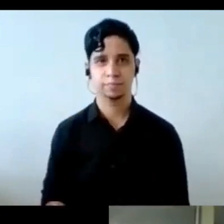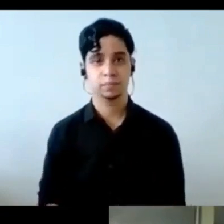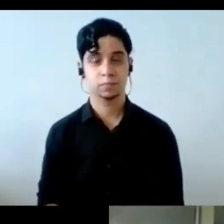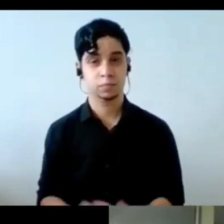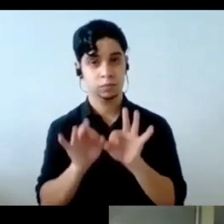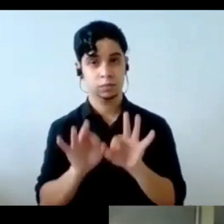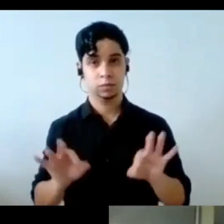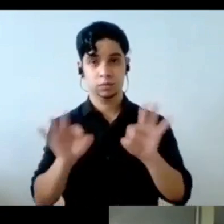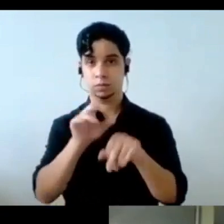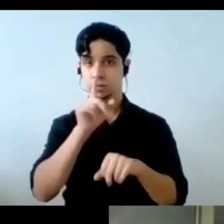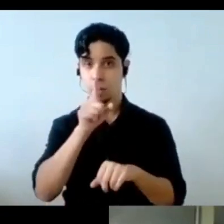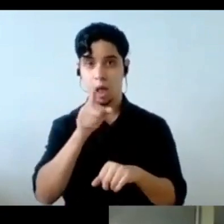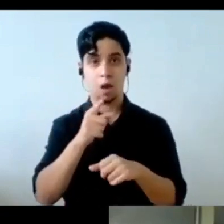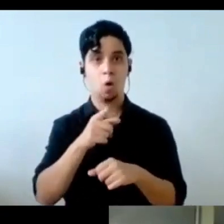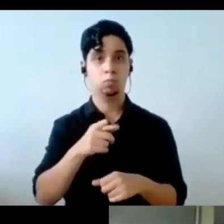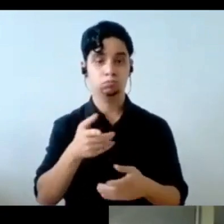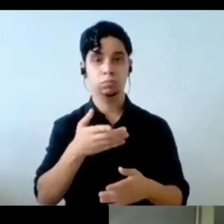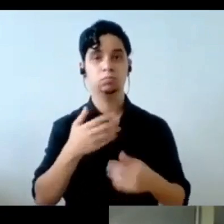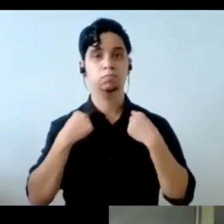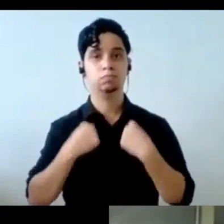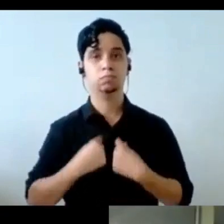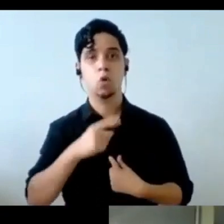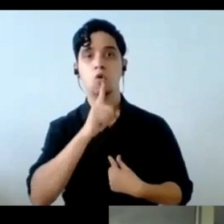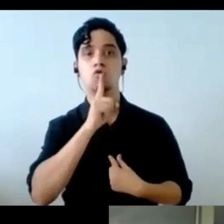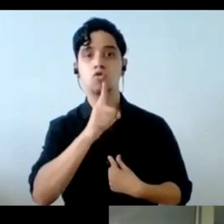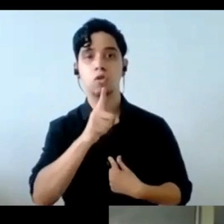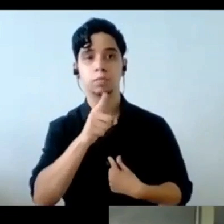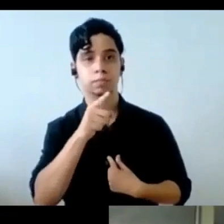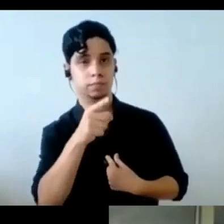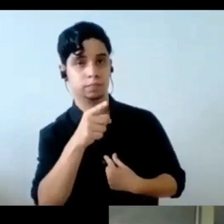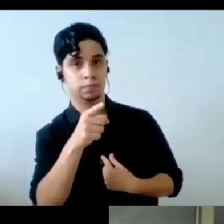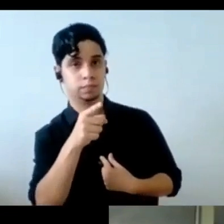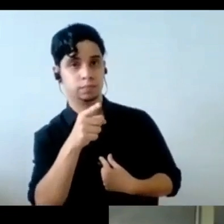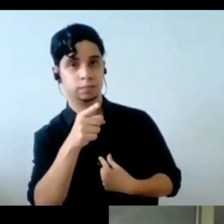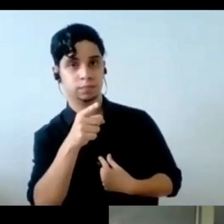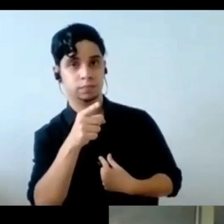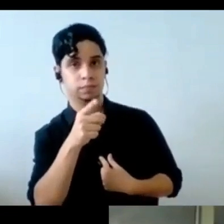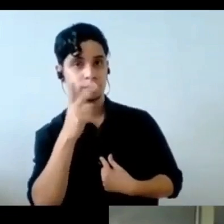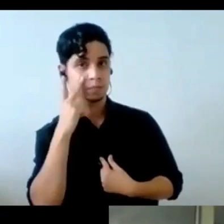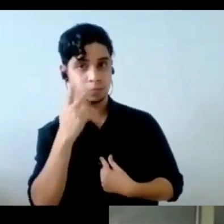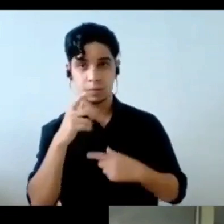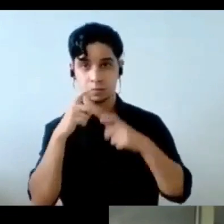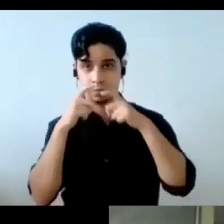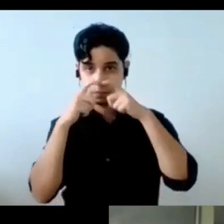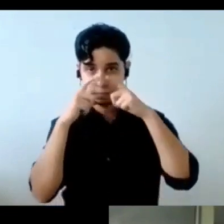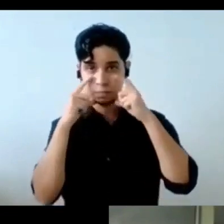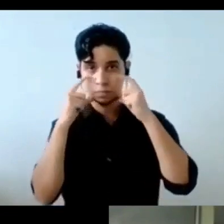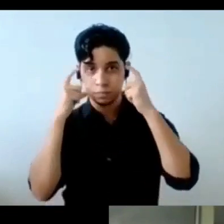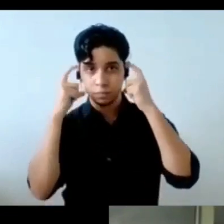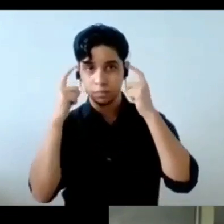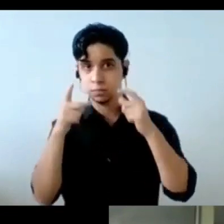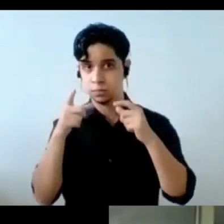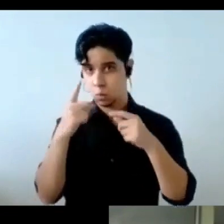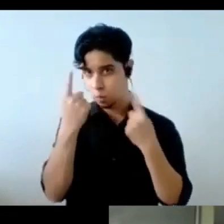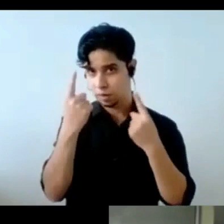Importante, porque es una pieza original. Una pieza original. Ciertamente. Oh, mira eso. Oh.